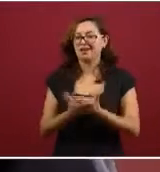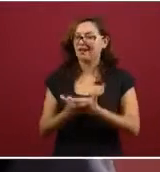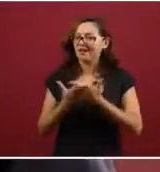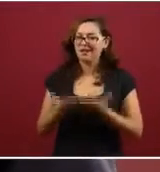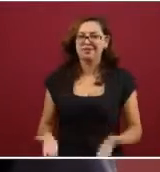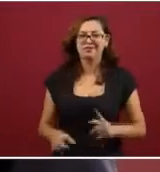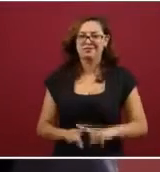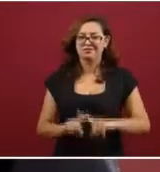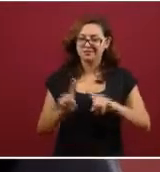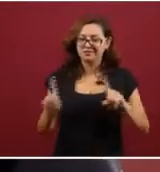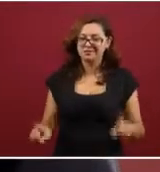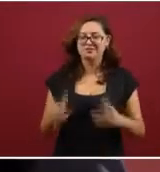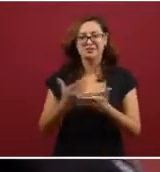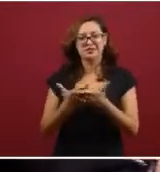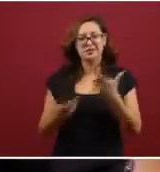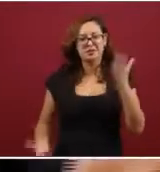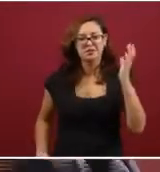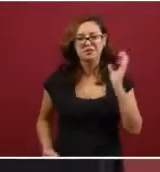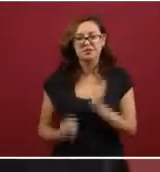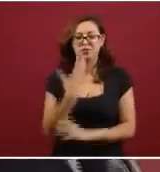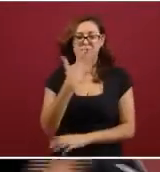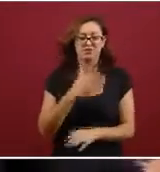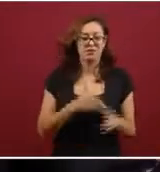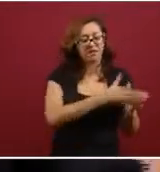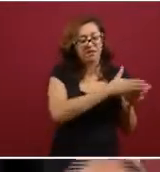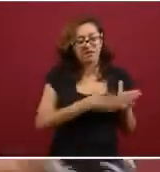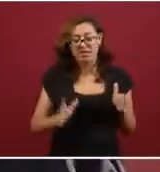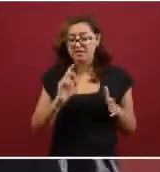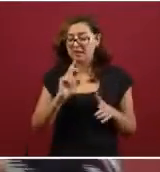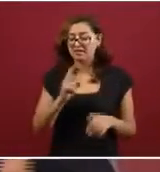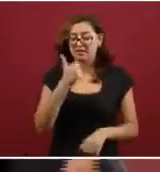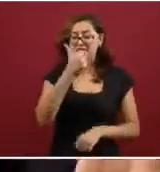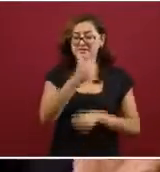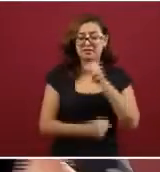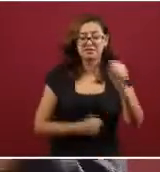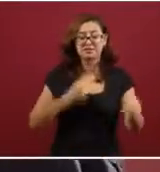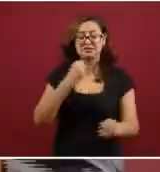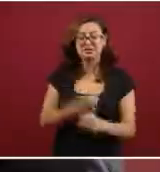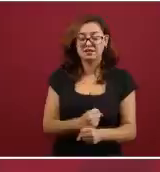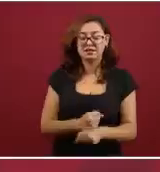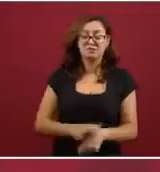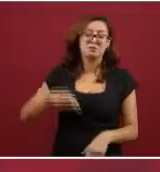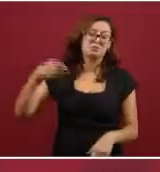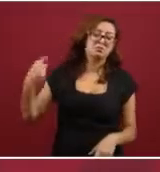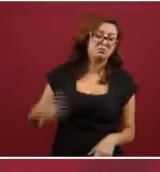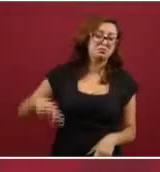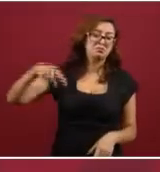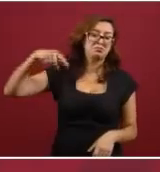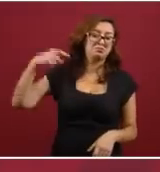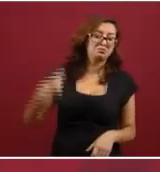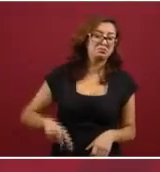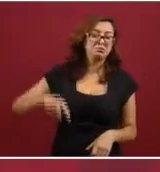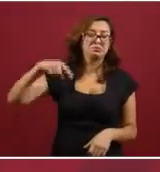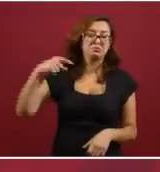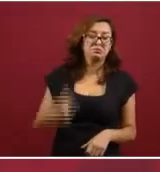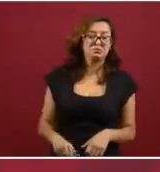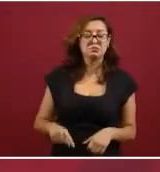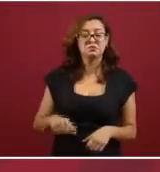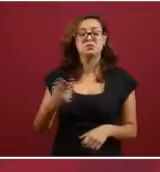nueva después de 36 años de la política